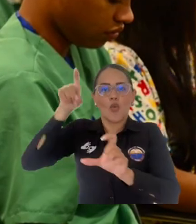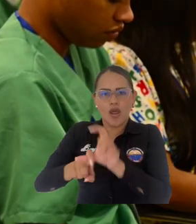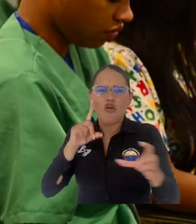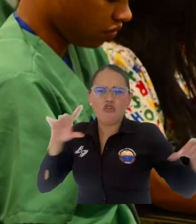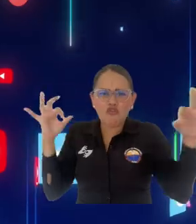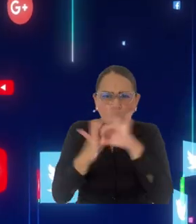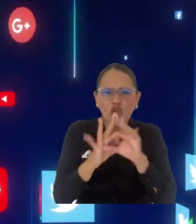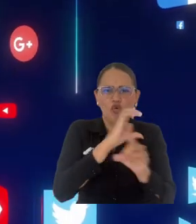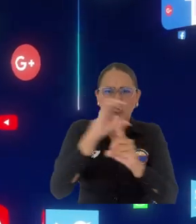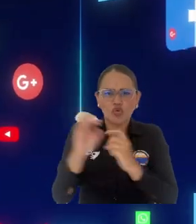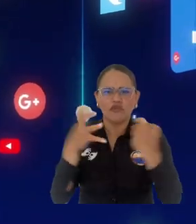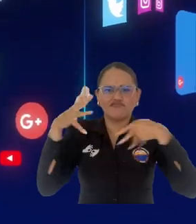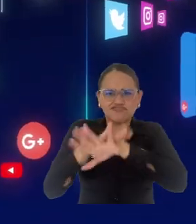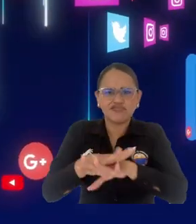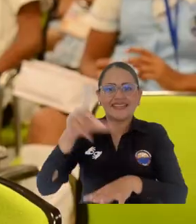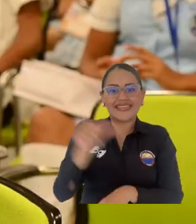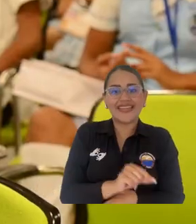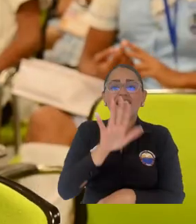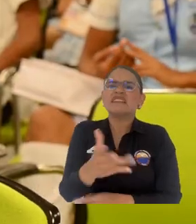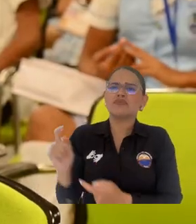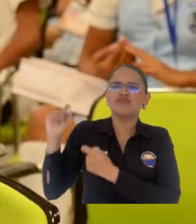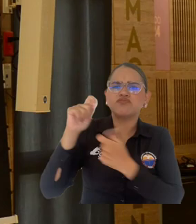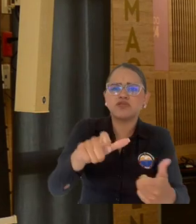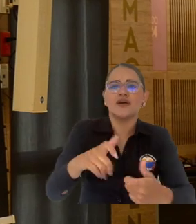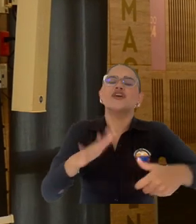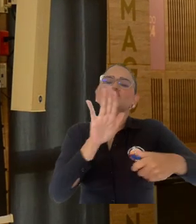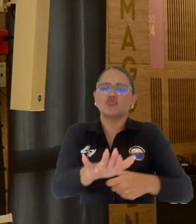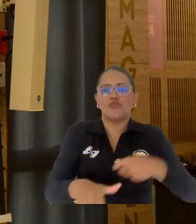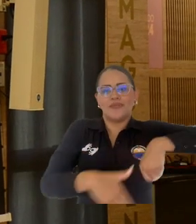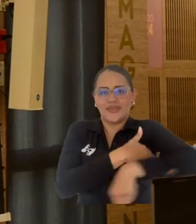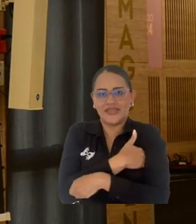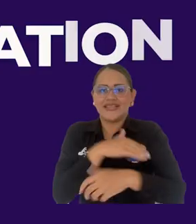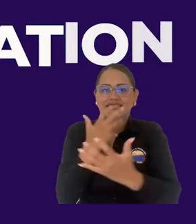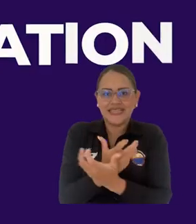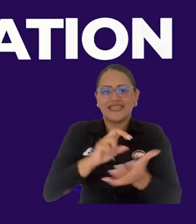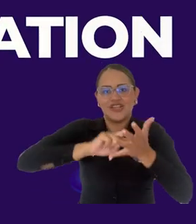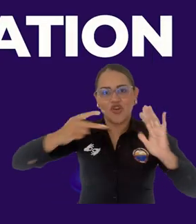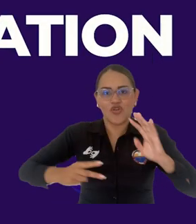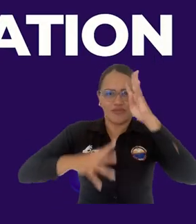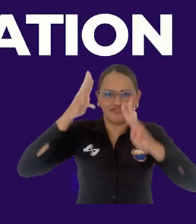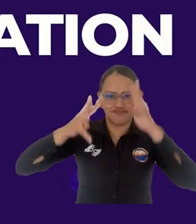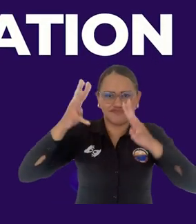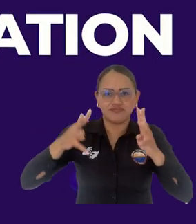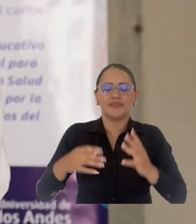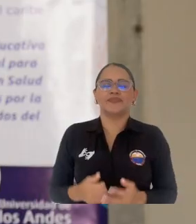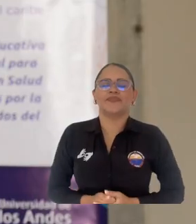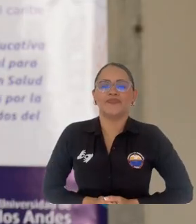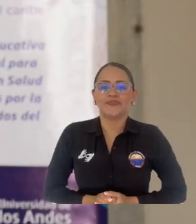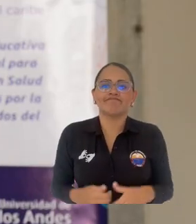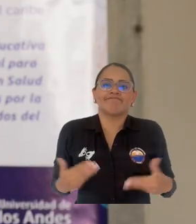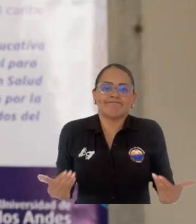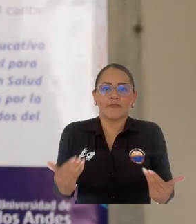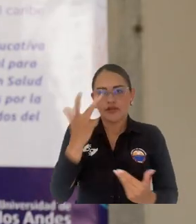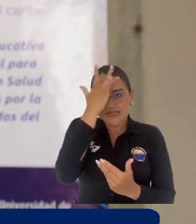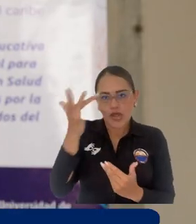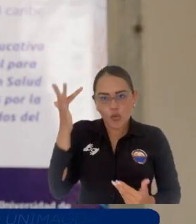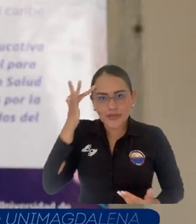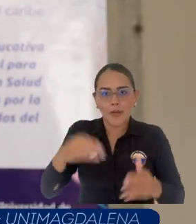enfoque intercultural y digital, financiado por el Ministerio de Ciencia, Tecnología e Innovación. Salud